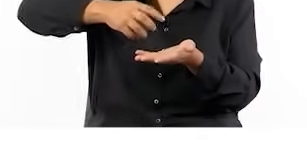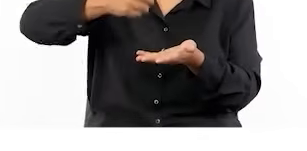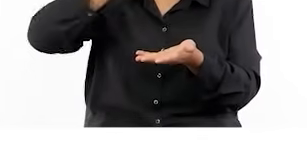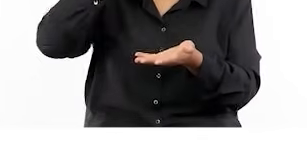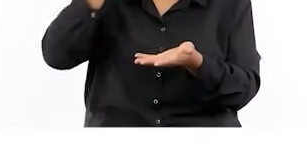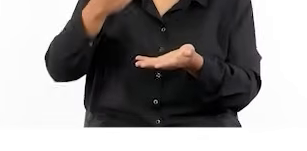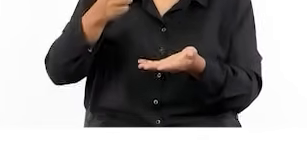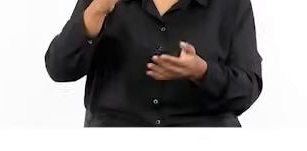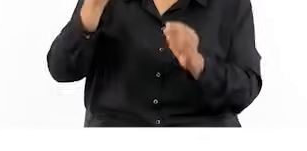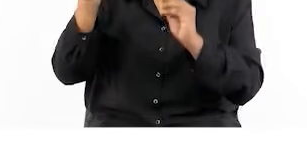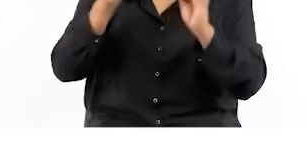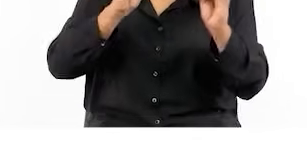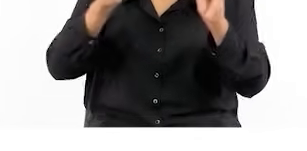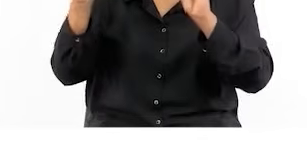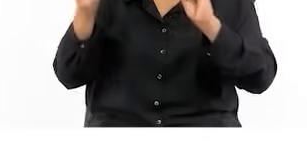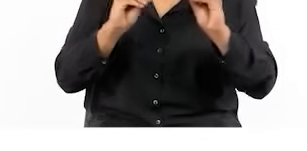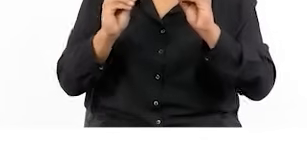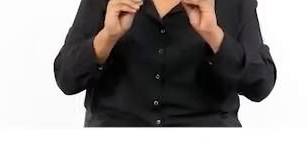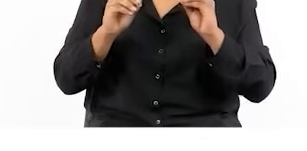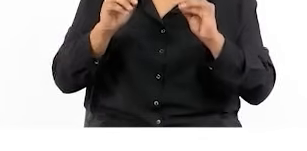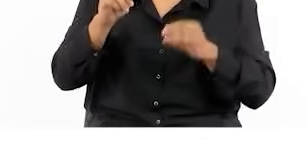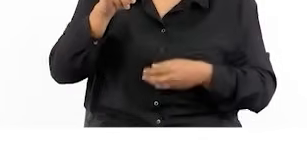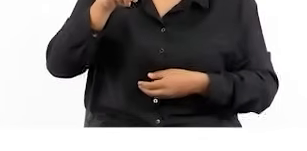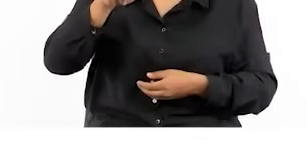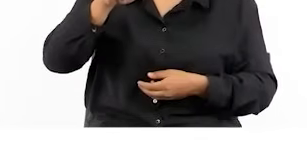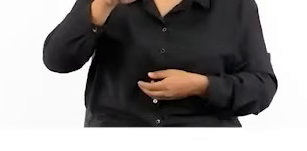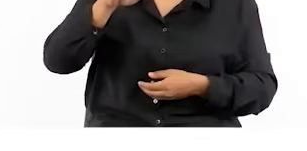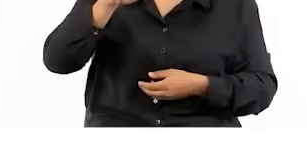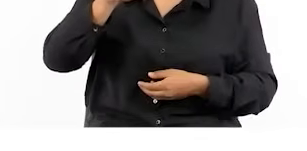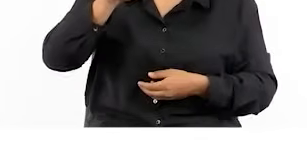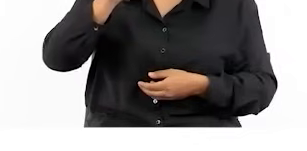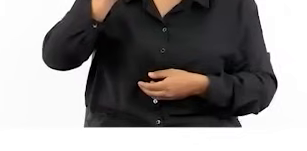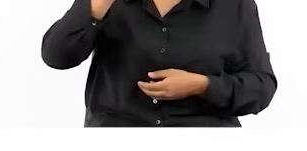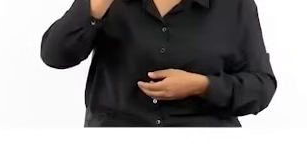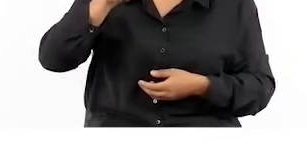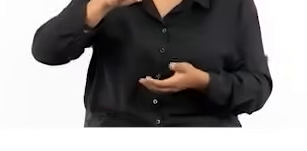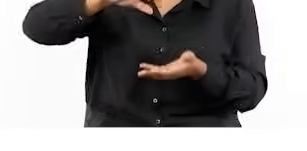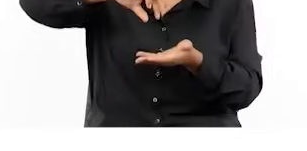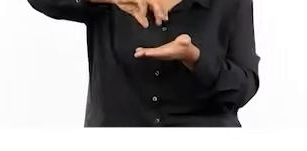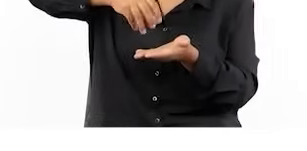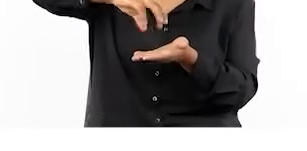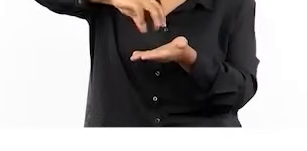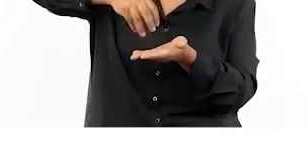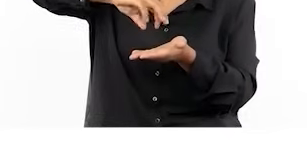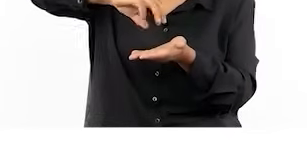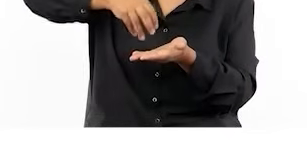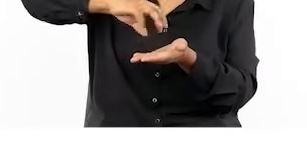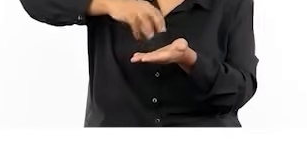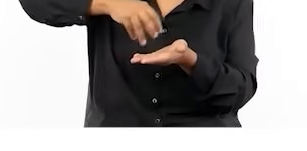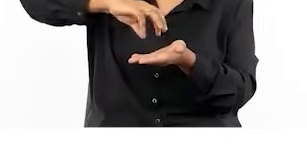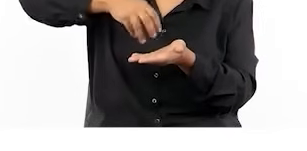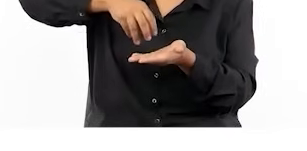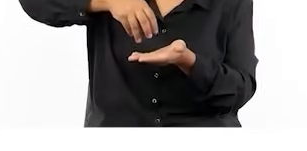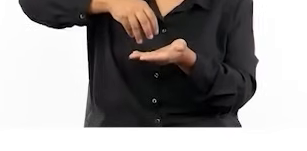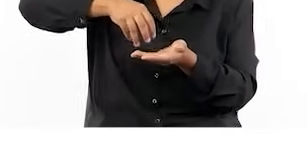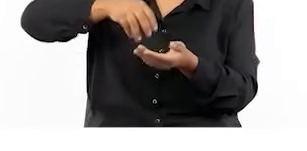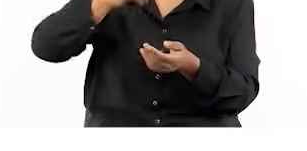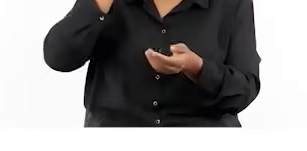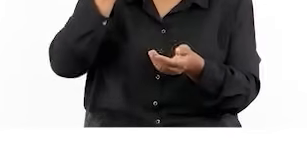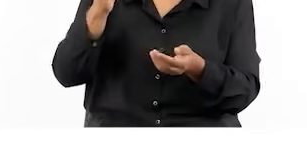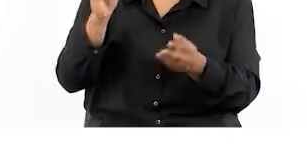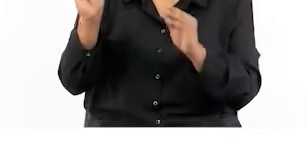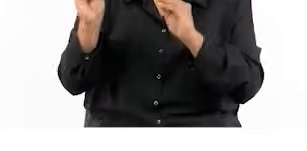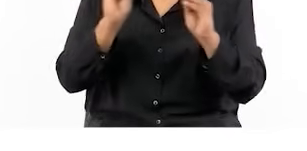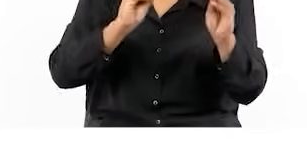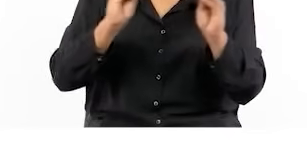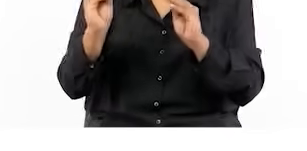hemos visto en nuestra vida. Así que la precesión consiste en la rotación del